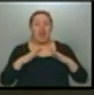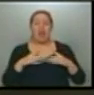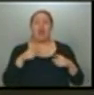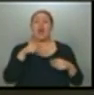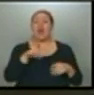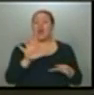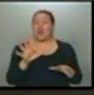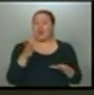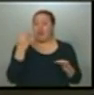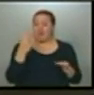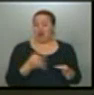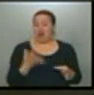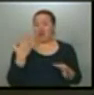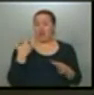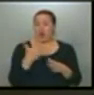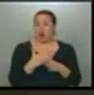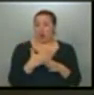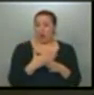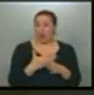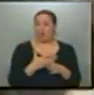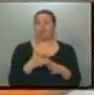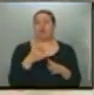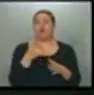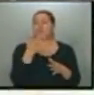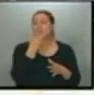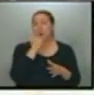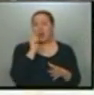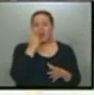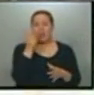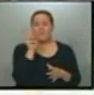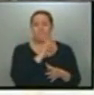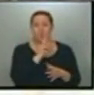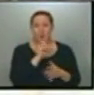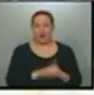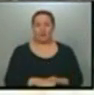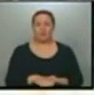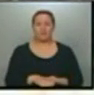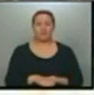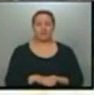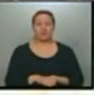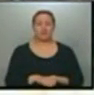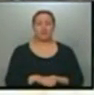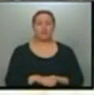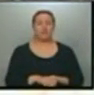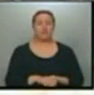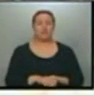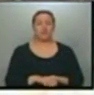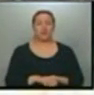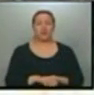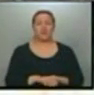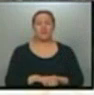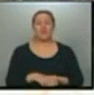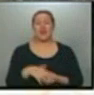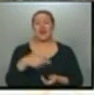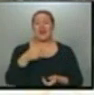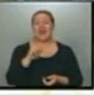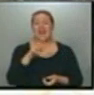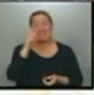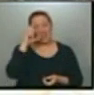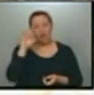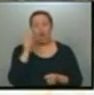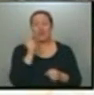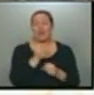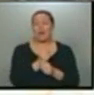novios ya hace un tiempo, muy hermosa mujer. Y aparentemente Nazareno Caseros, que trabaja en un canal de